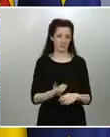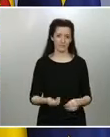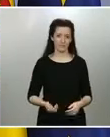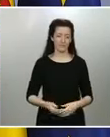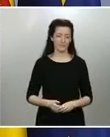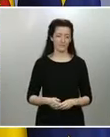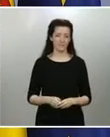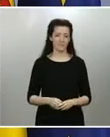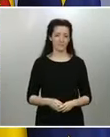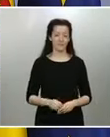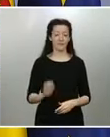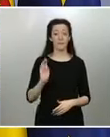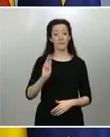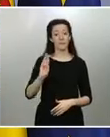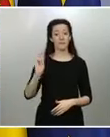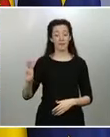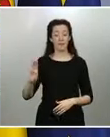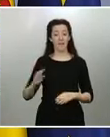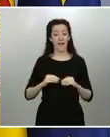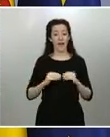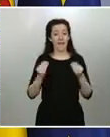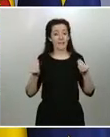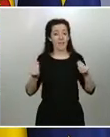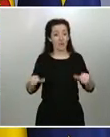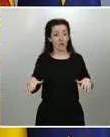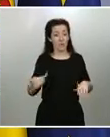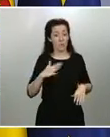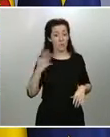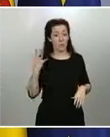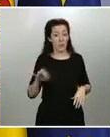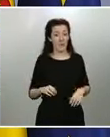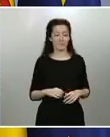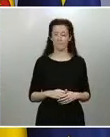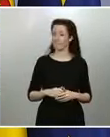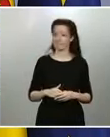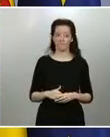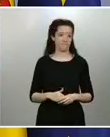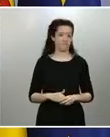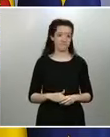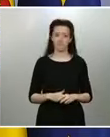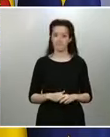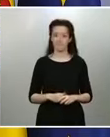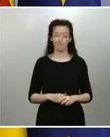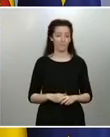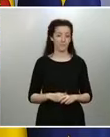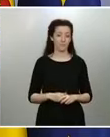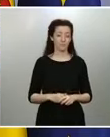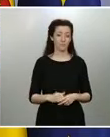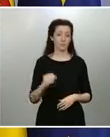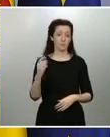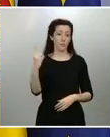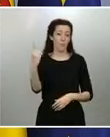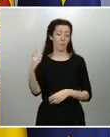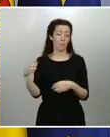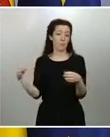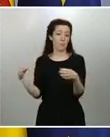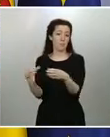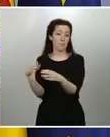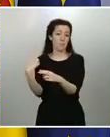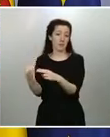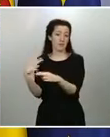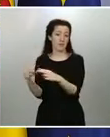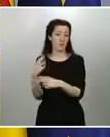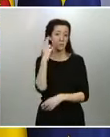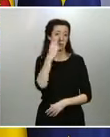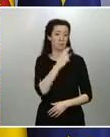no se puede abstener a alguien que no esté comprometido con la gobernanza alguien que tenga una